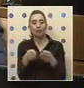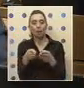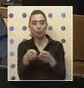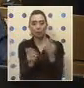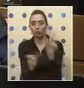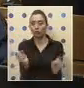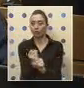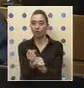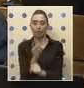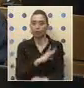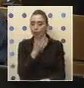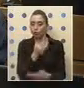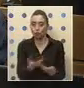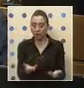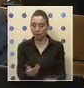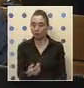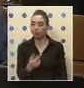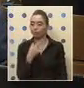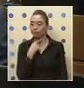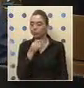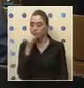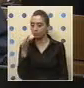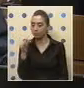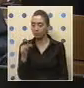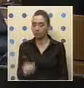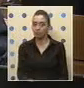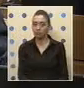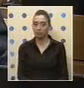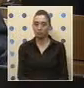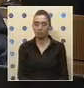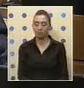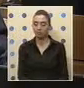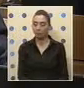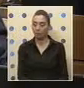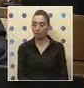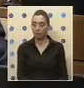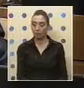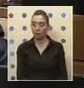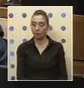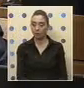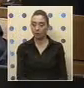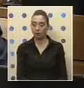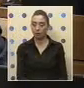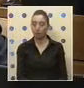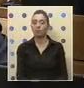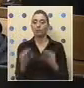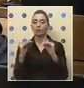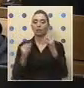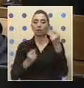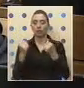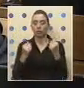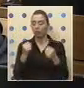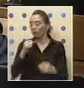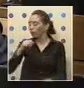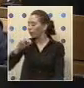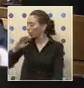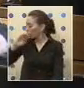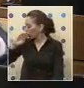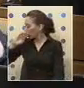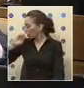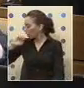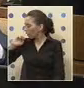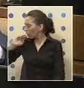los trabajadores de Chile. Yo quiero decirle a los empresarios que hay que hablar de responsabilidad social en serio. No